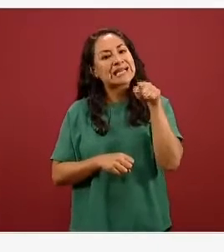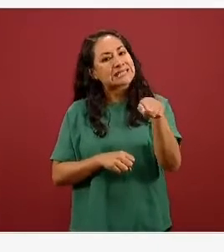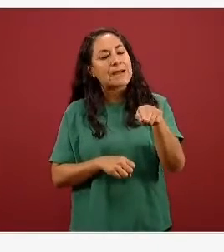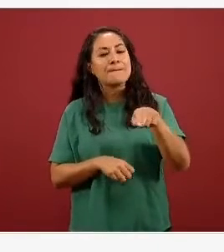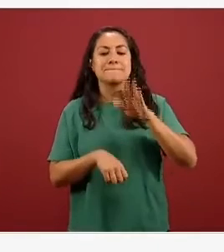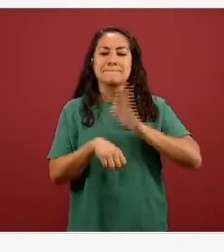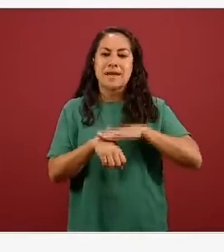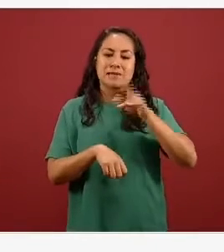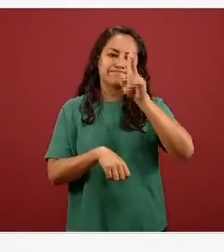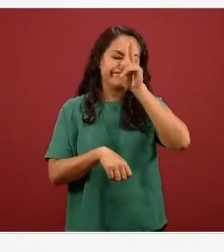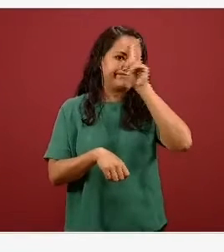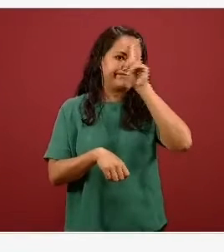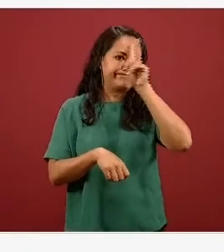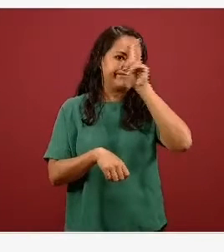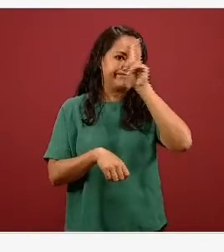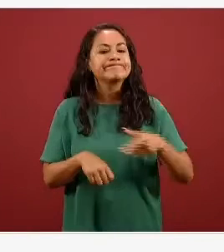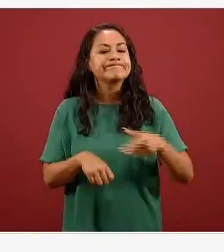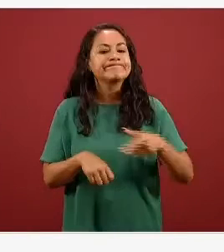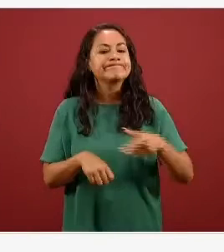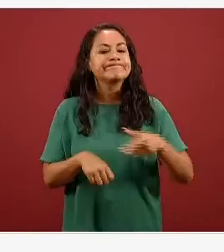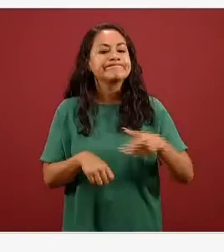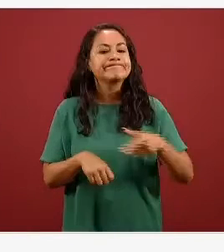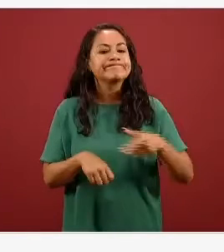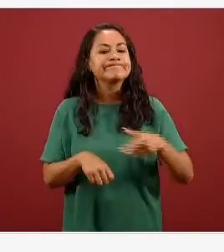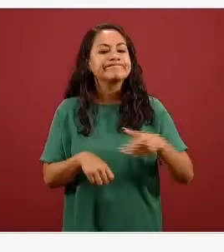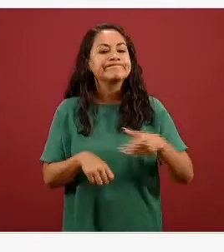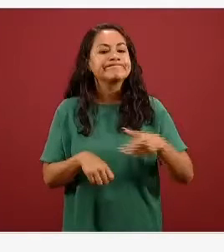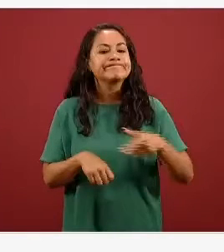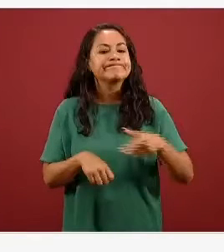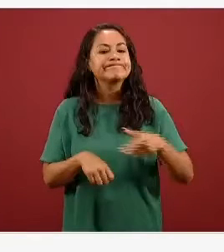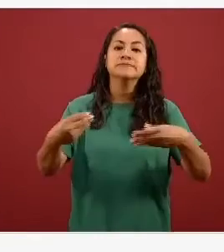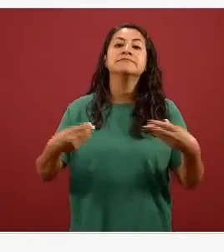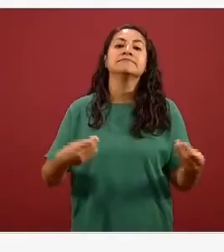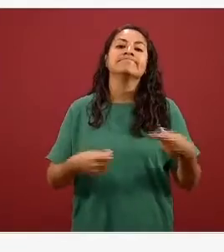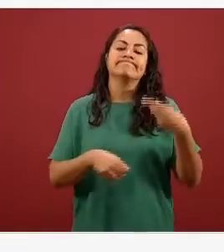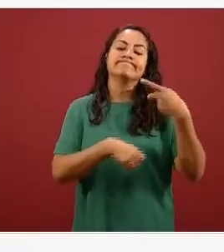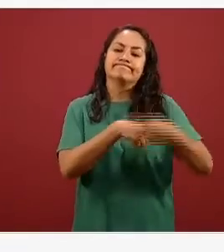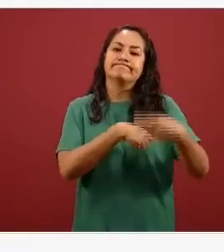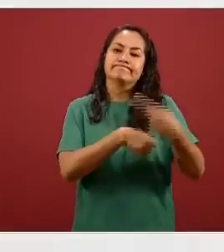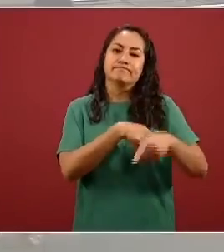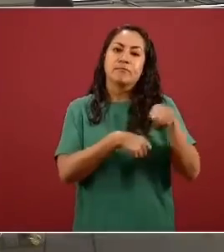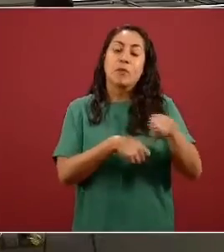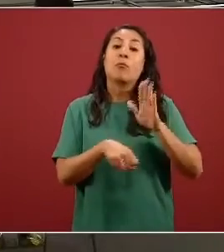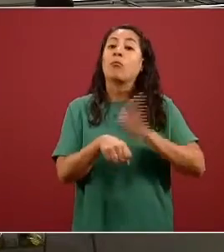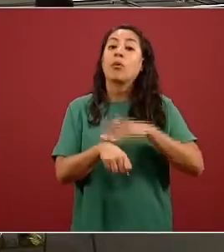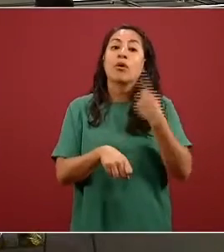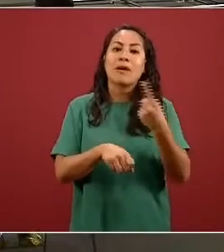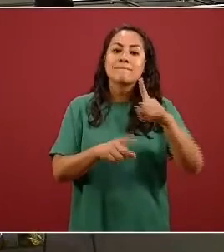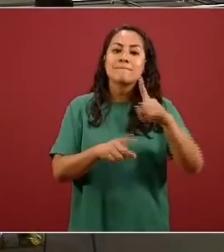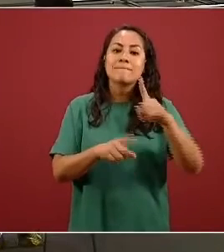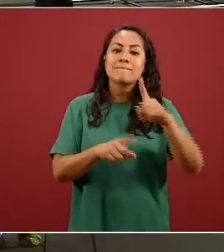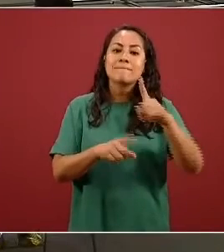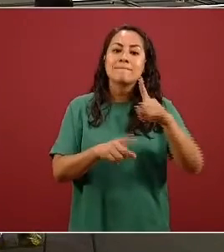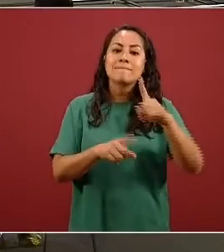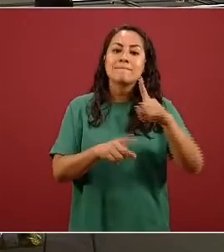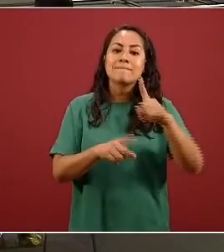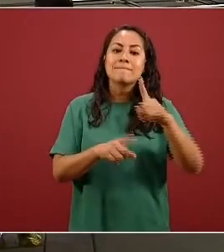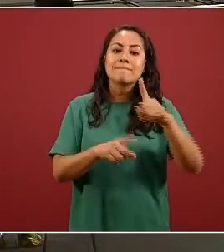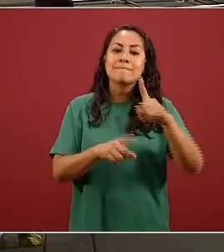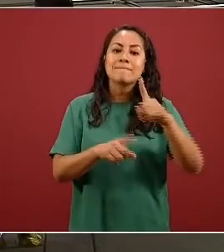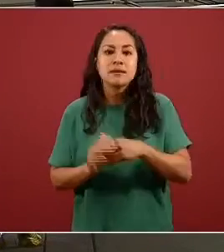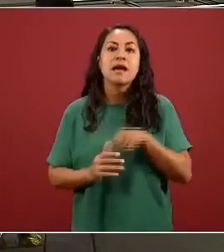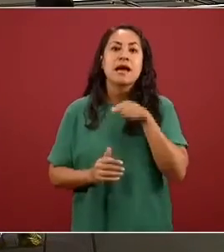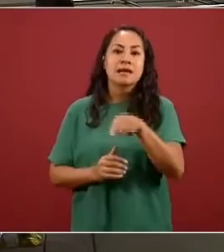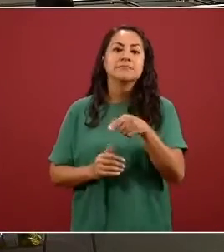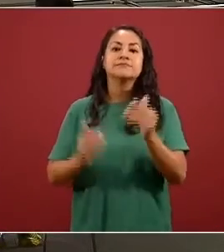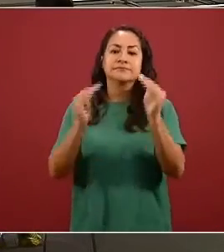mayor transmisión y afectación poblacional, porque es una tasa de incidencia. En la siguiente diapositiva vamos a